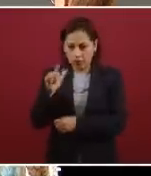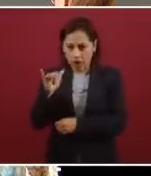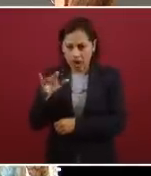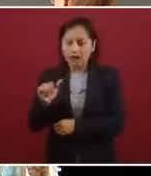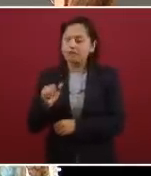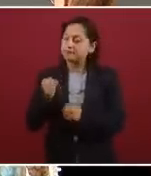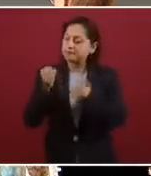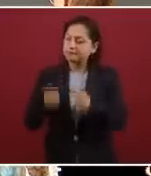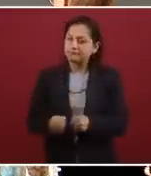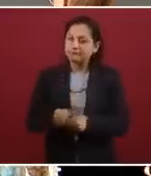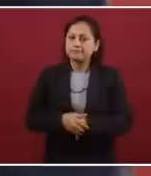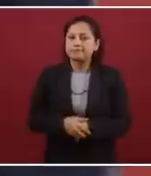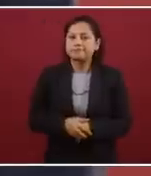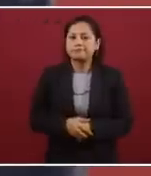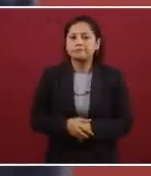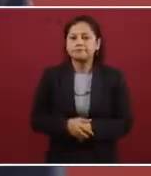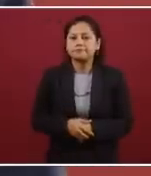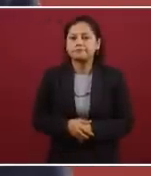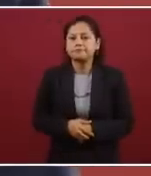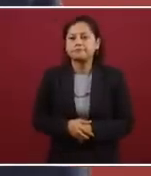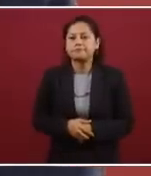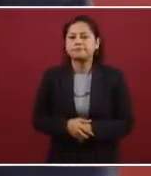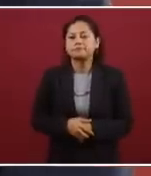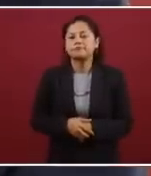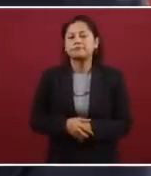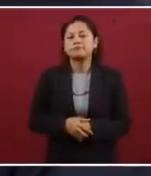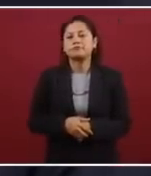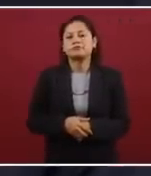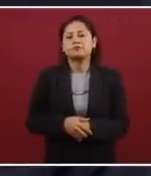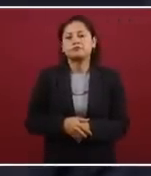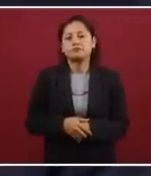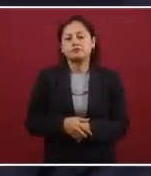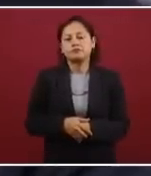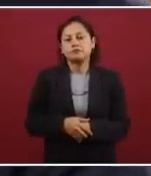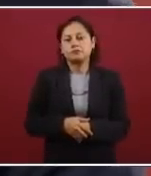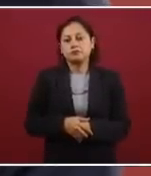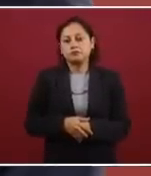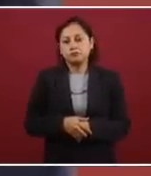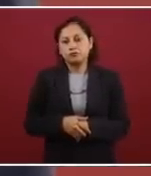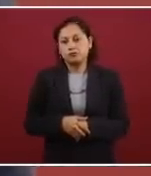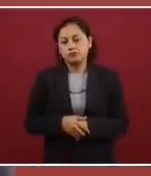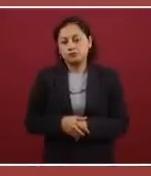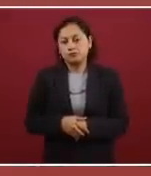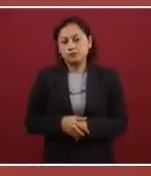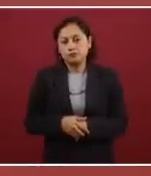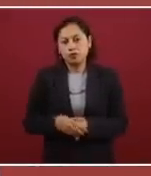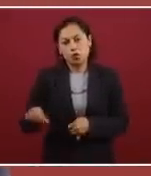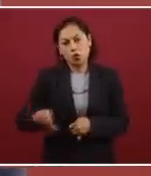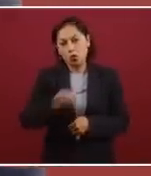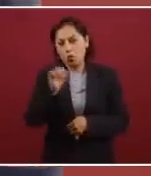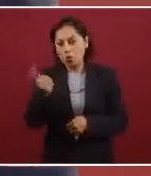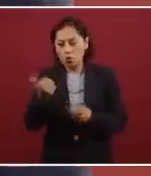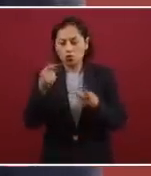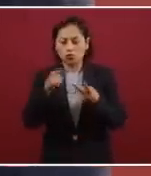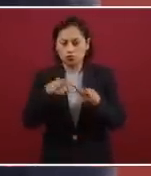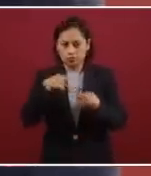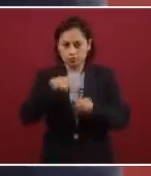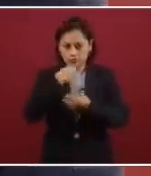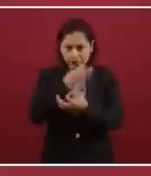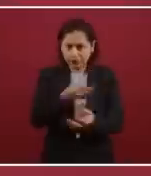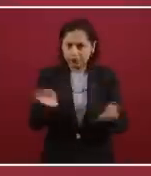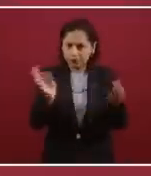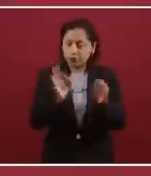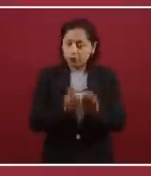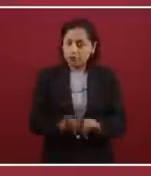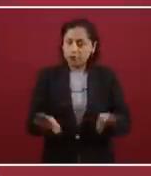Lo otro que es, yo creo, importante que sepan, que